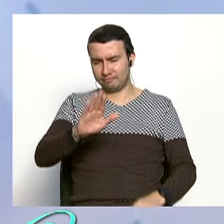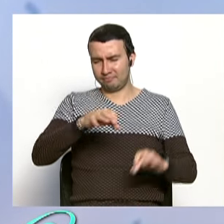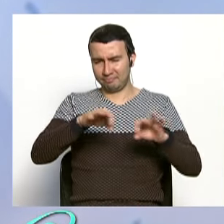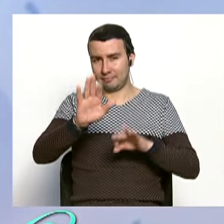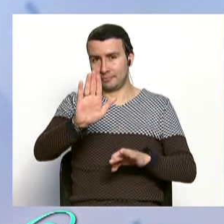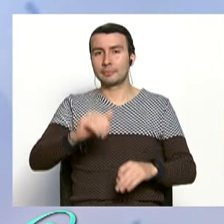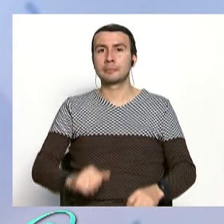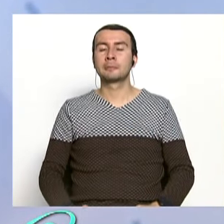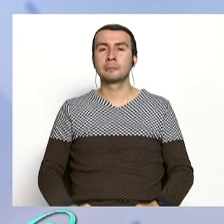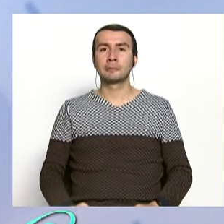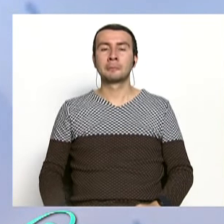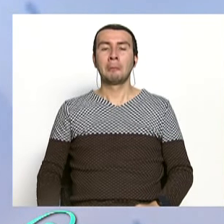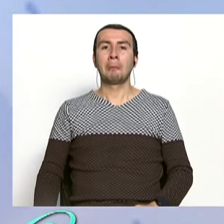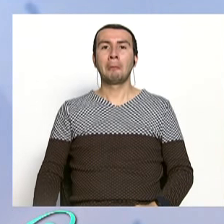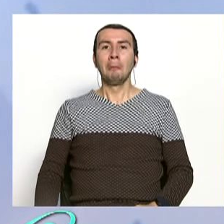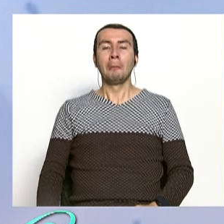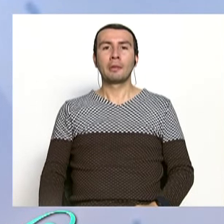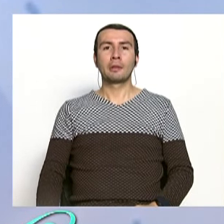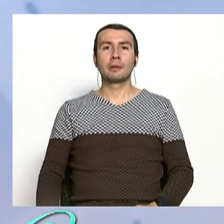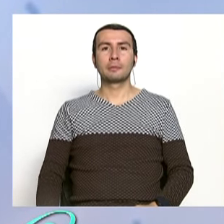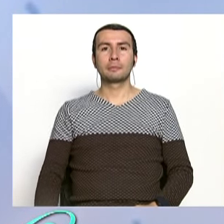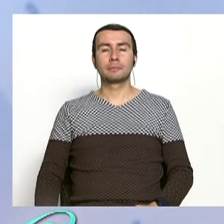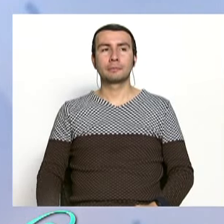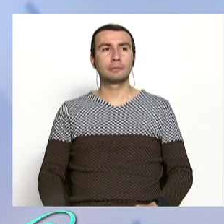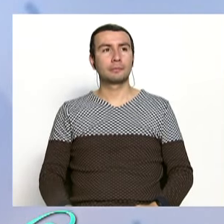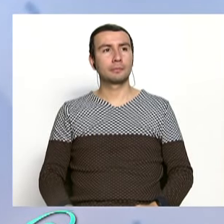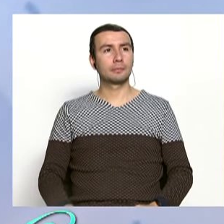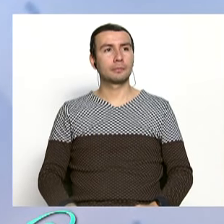más a fondo adelante Lina Paula con estas